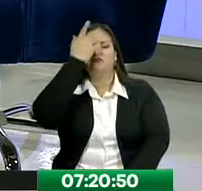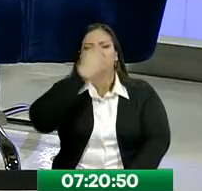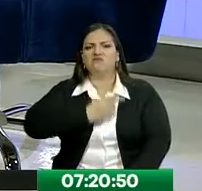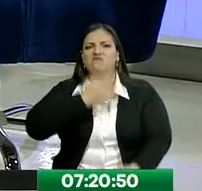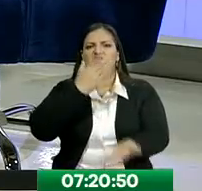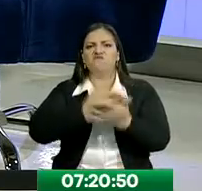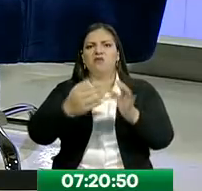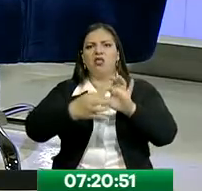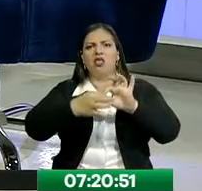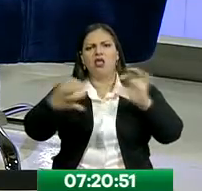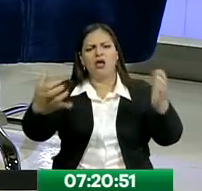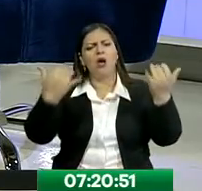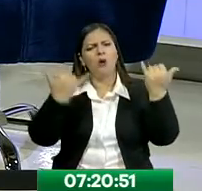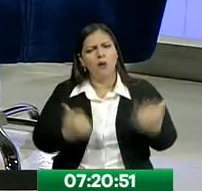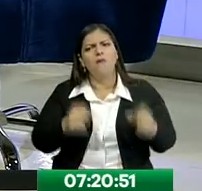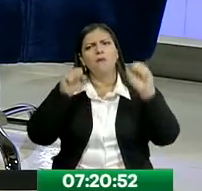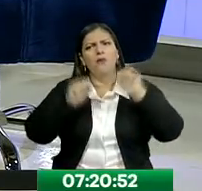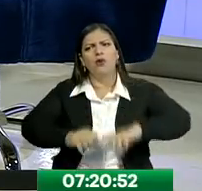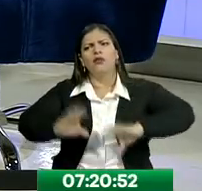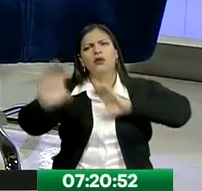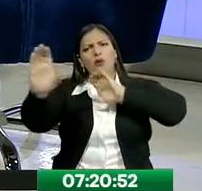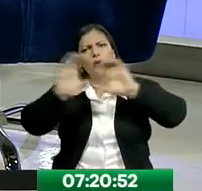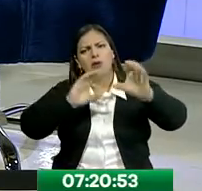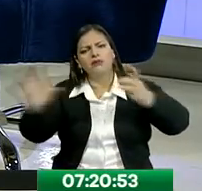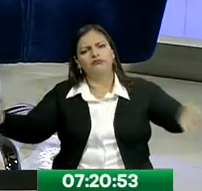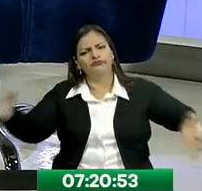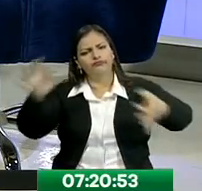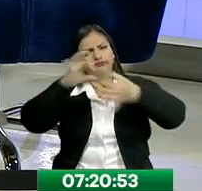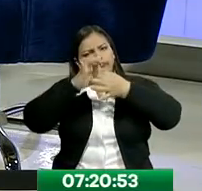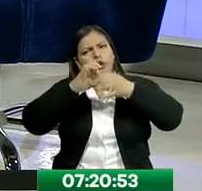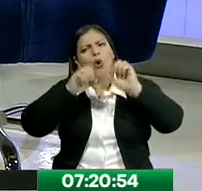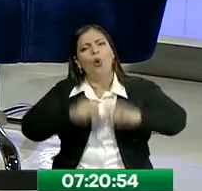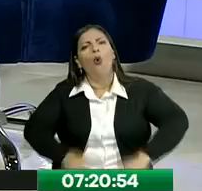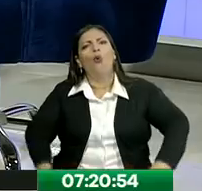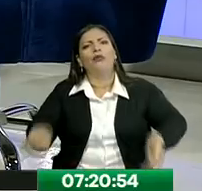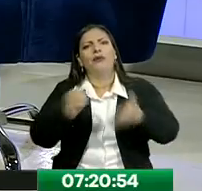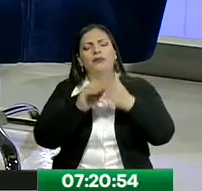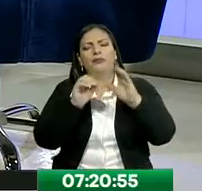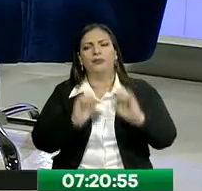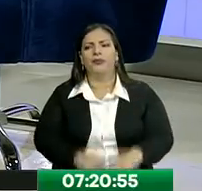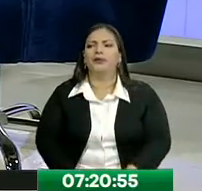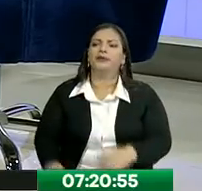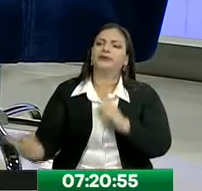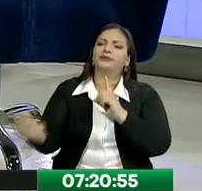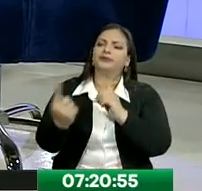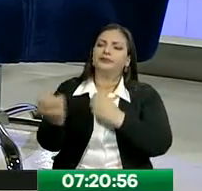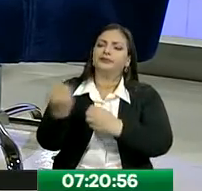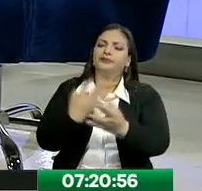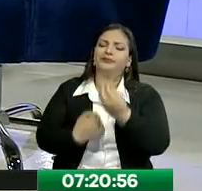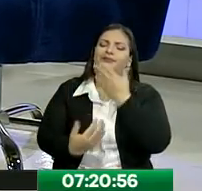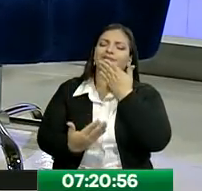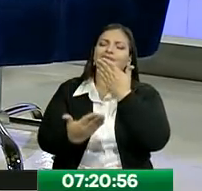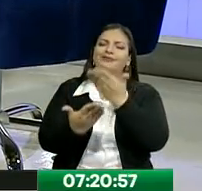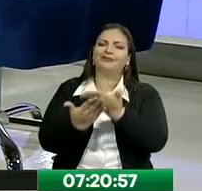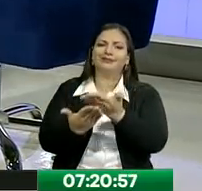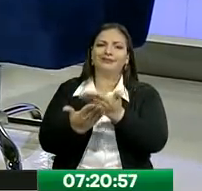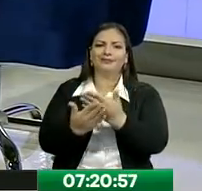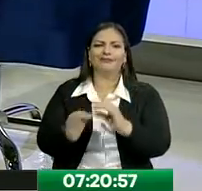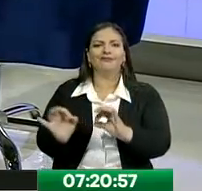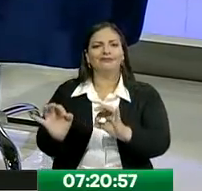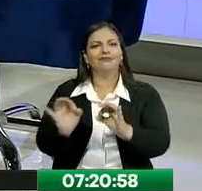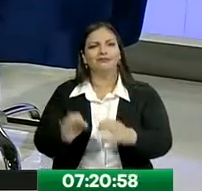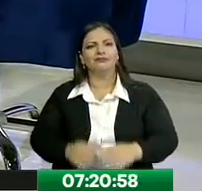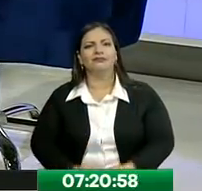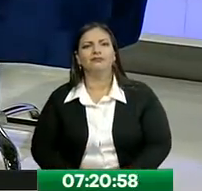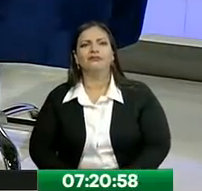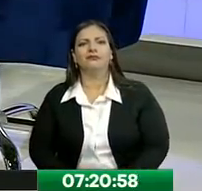tiempo de la entrevista ha terminado. Reitero nuestro agradecimiento por sus opiniones y conceptos muy valiosos. Muchas gracias, muy amable. Amables televidentes, ha